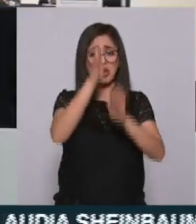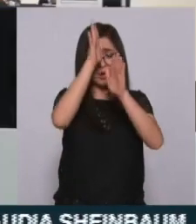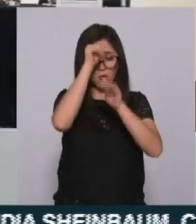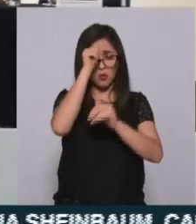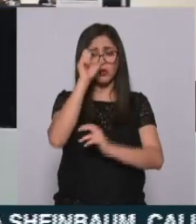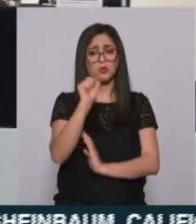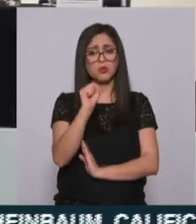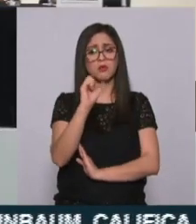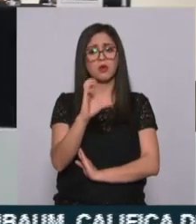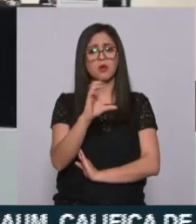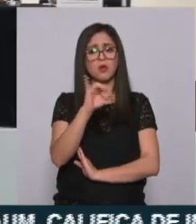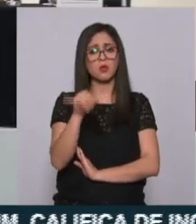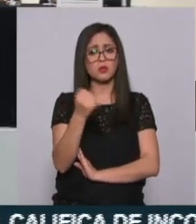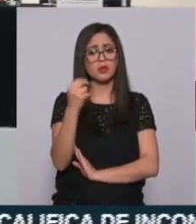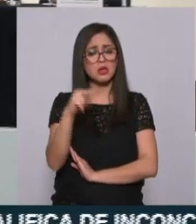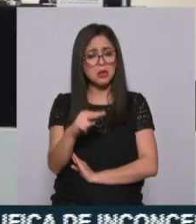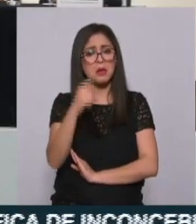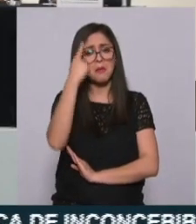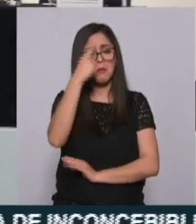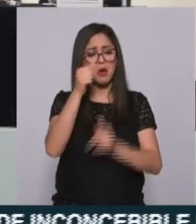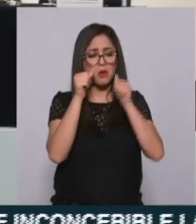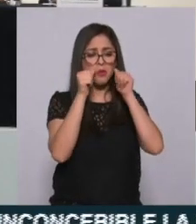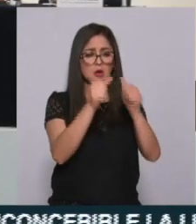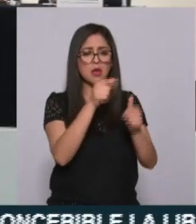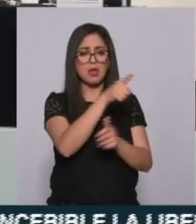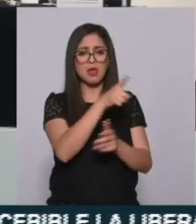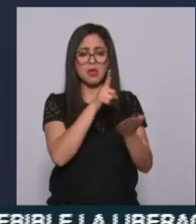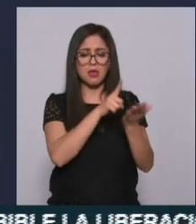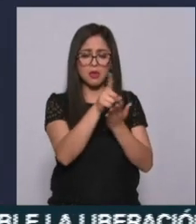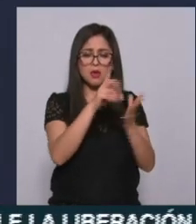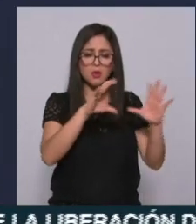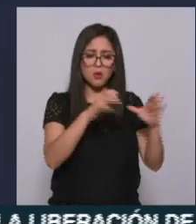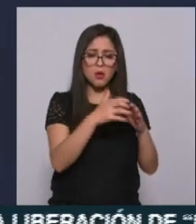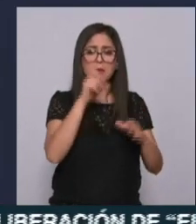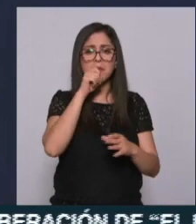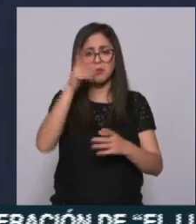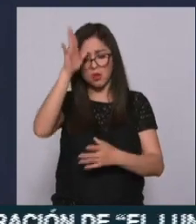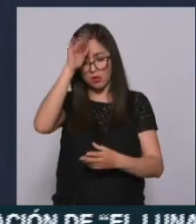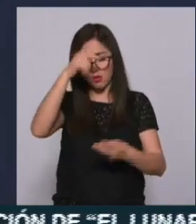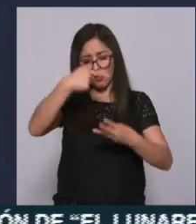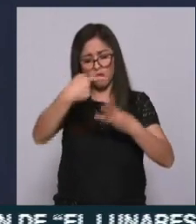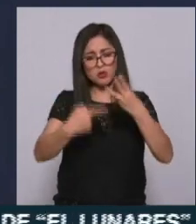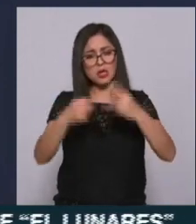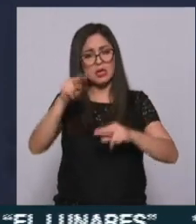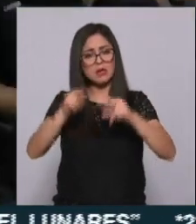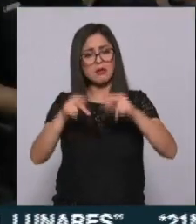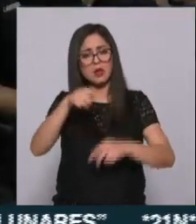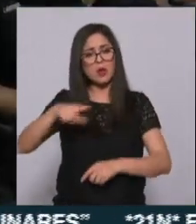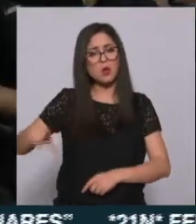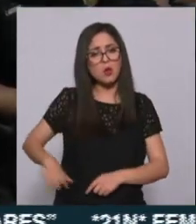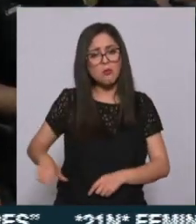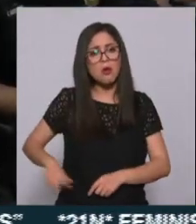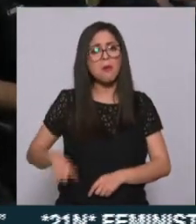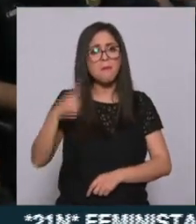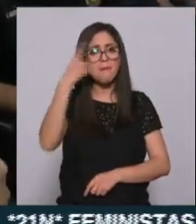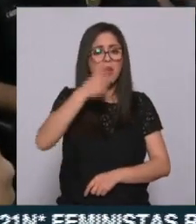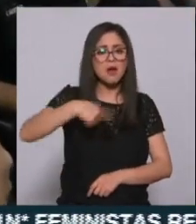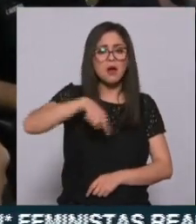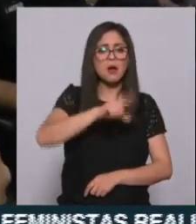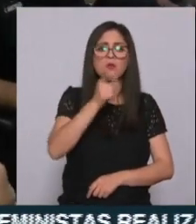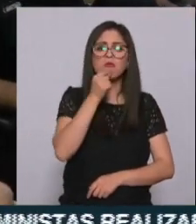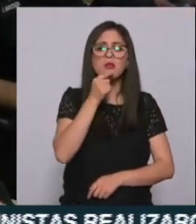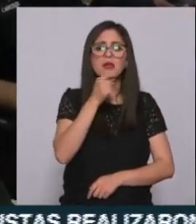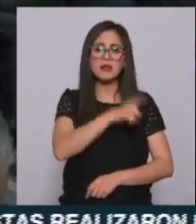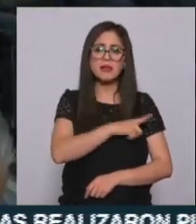Suprema Corte en favor del Estado de Derecho y de la colaboración entre poderes y distintos niveles de gobierno para buscar que los policías